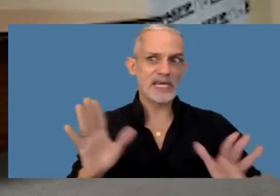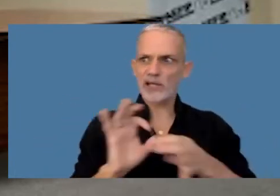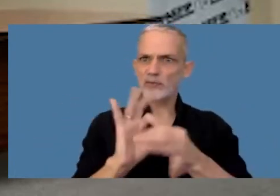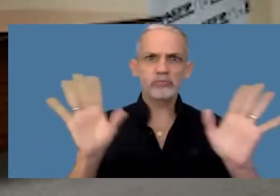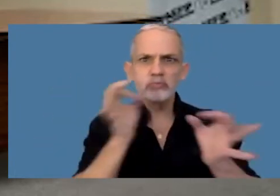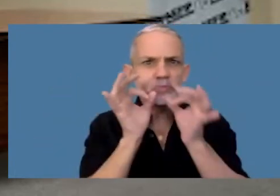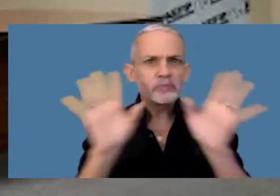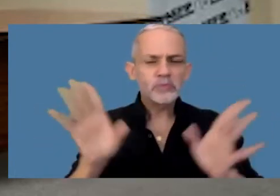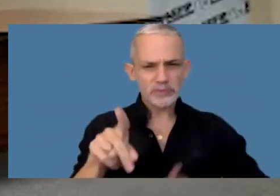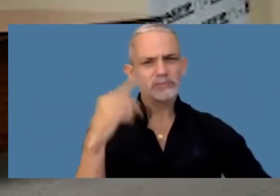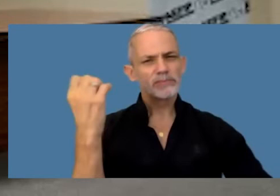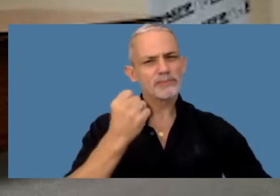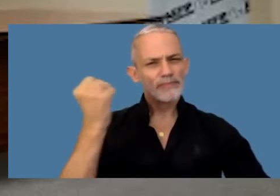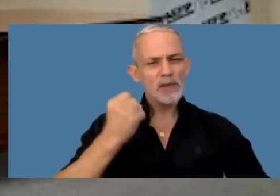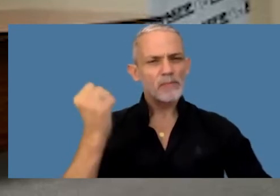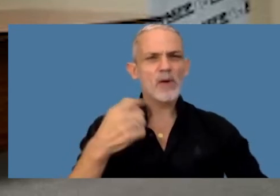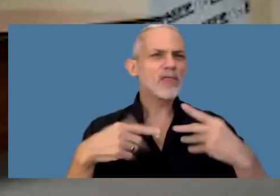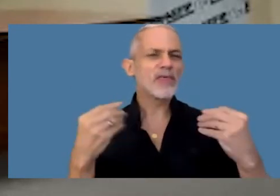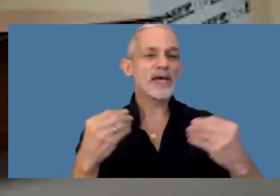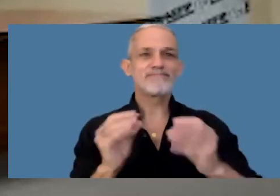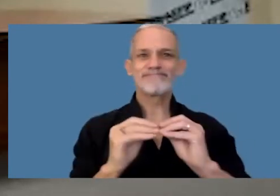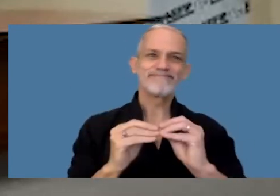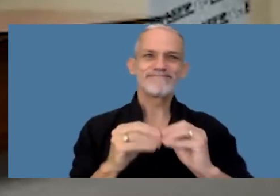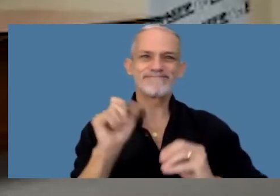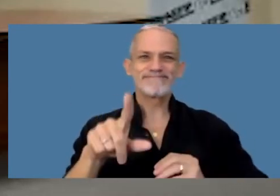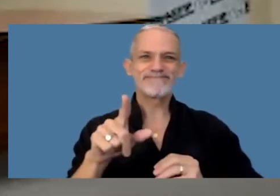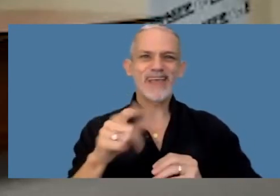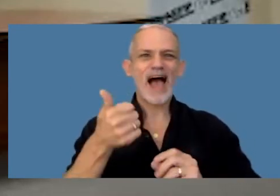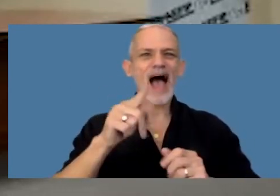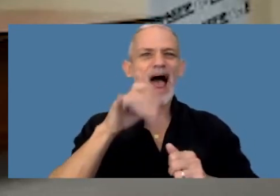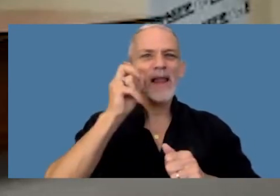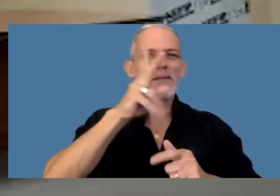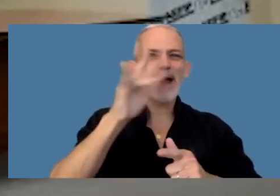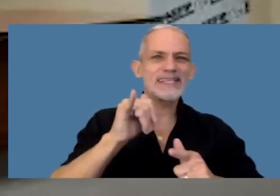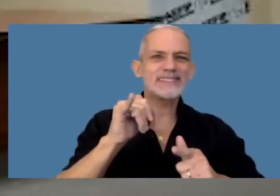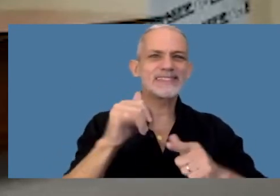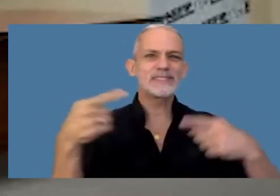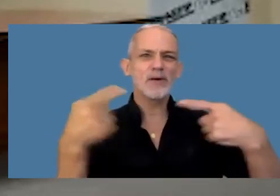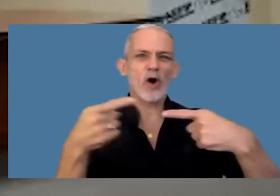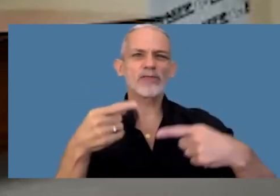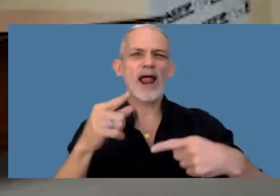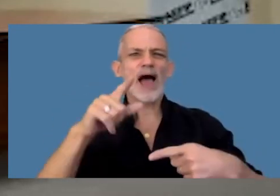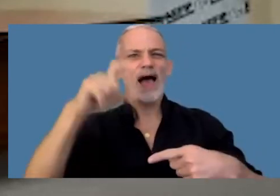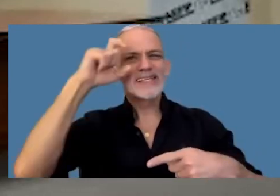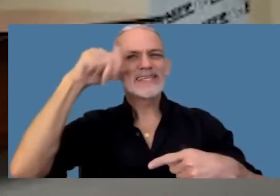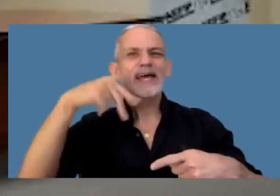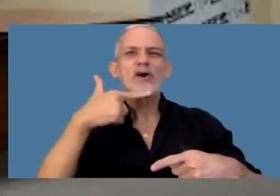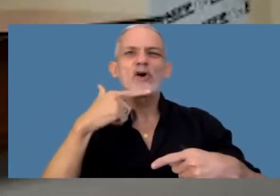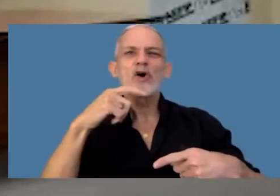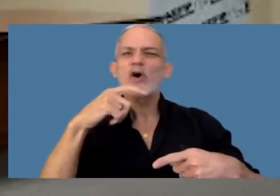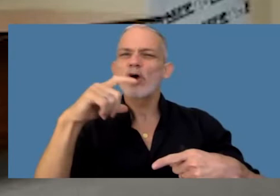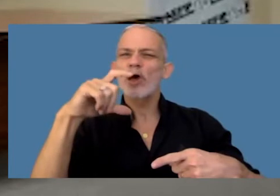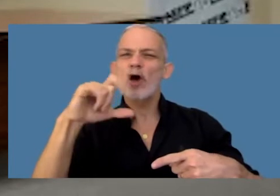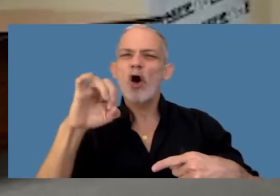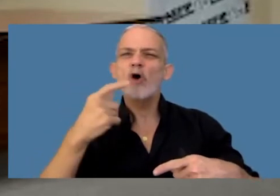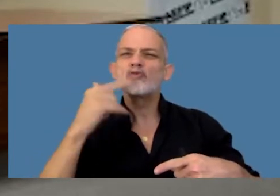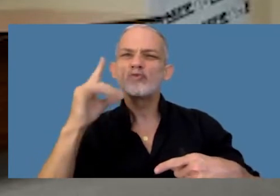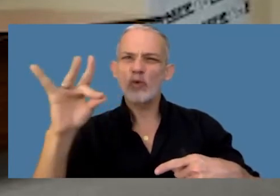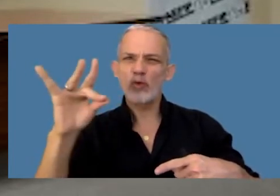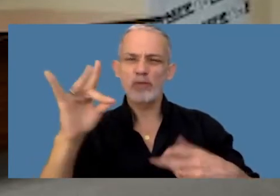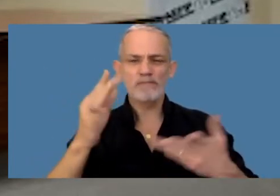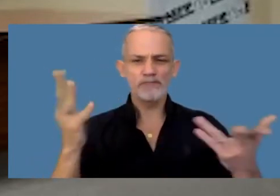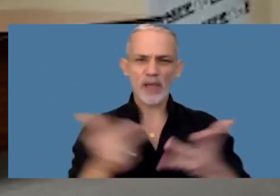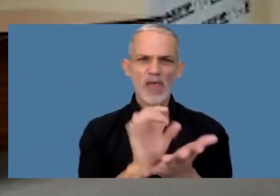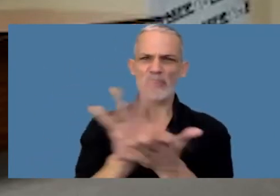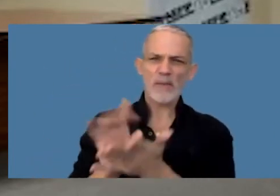o la relevancia, digamos, del caso Álvarez con Cencosud. Es decir, que uno podría decir despido discriminatorio, la